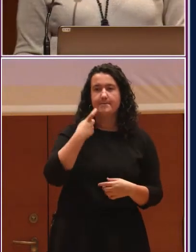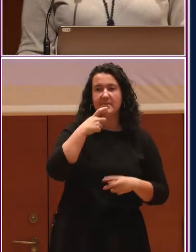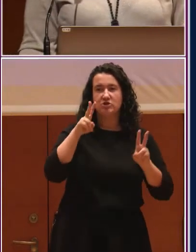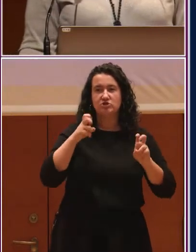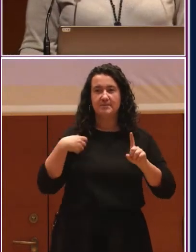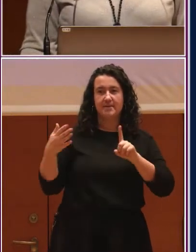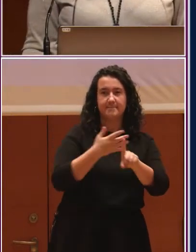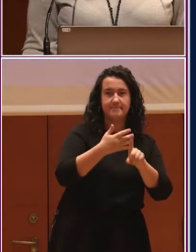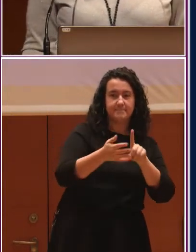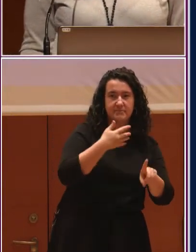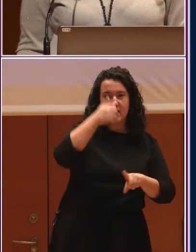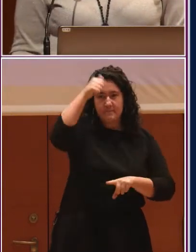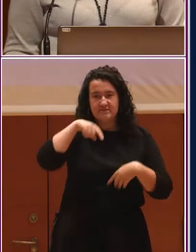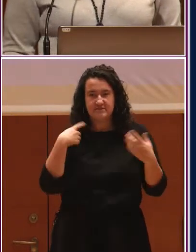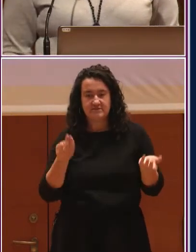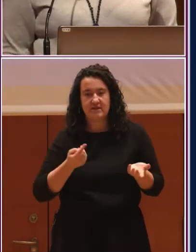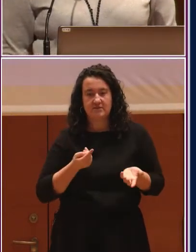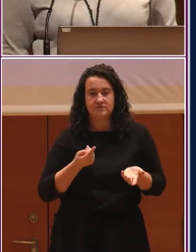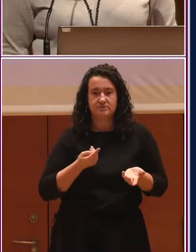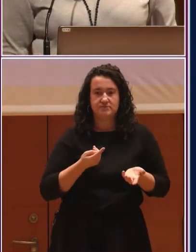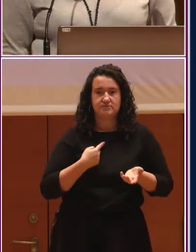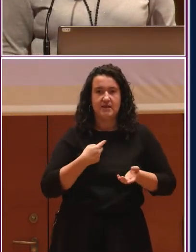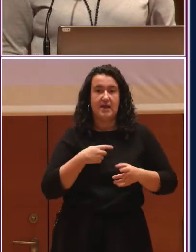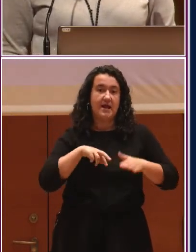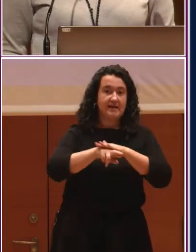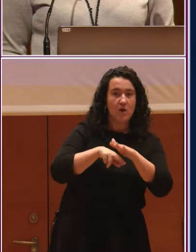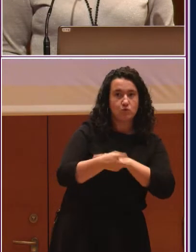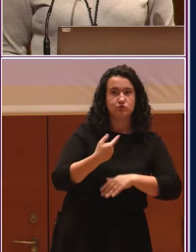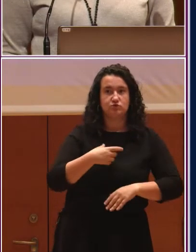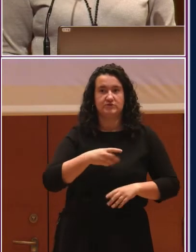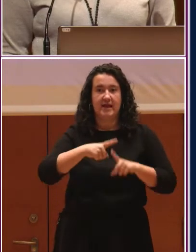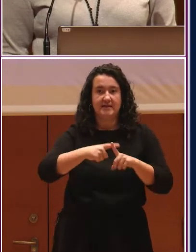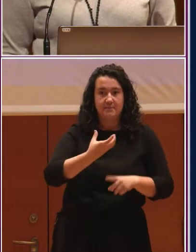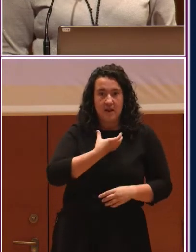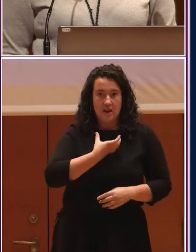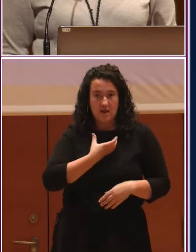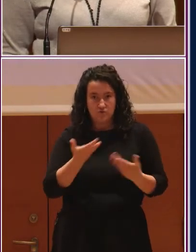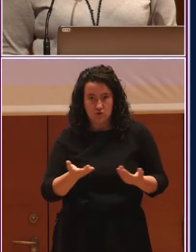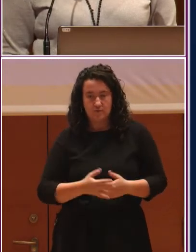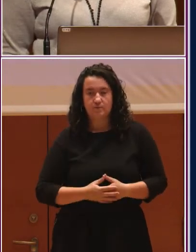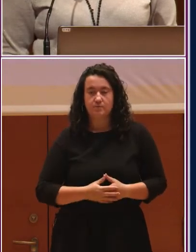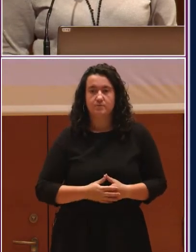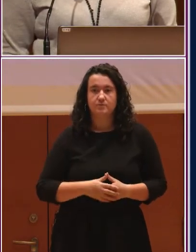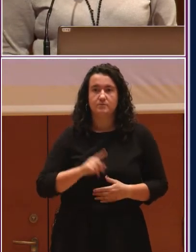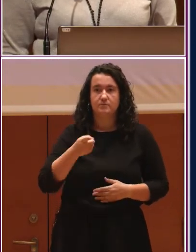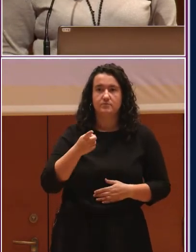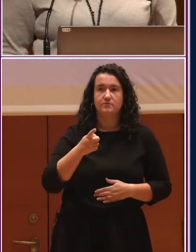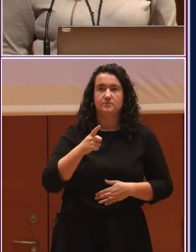tipos de violencia contra la mujer ciclo de la violencia de género